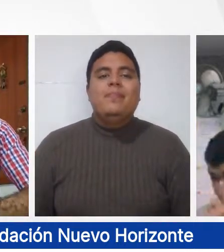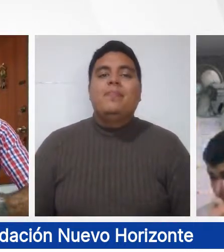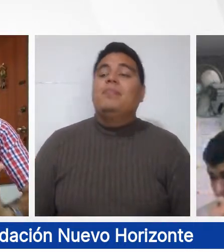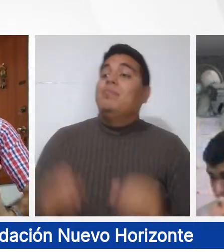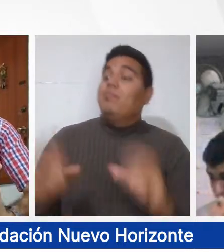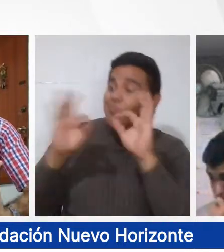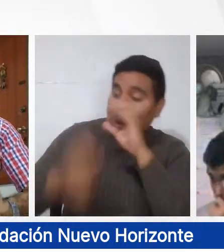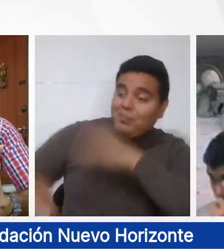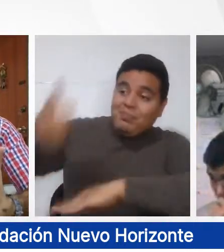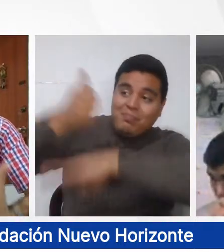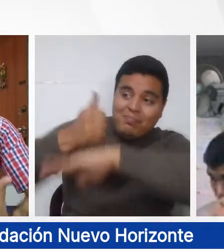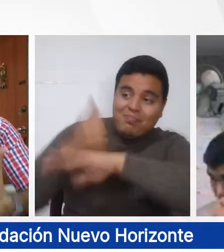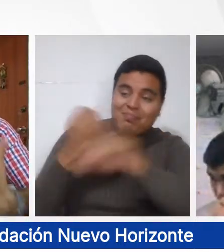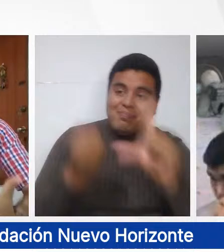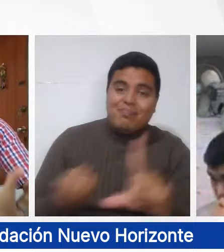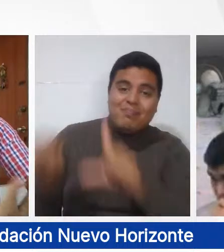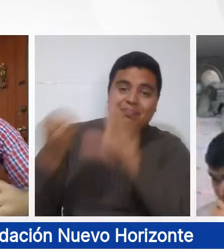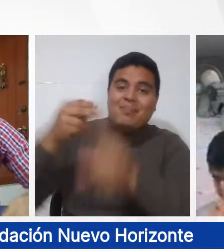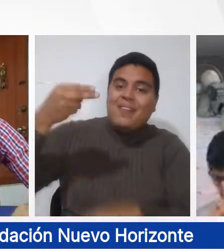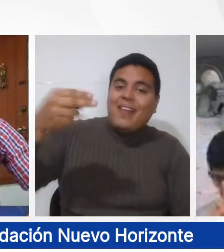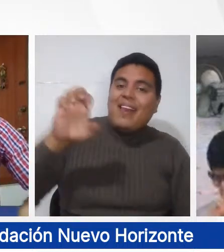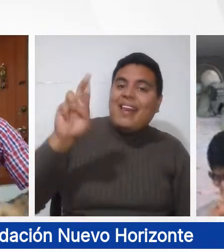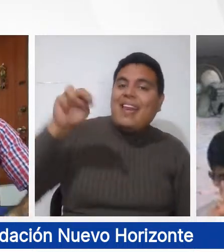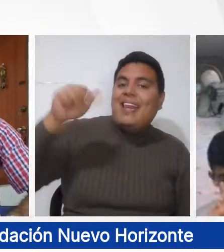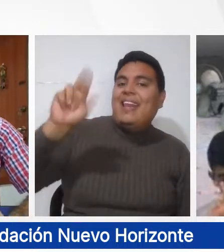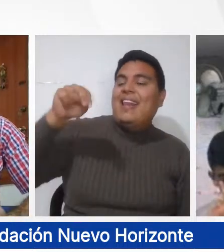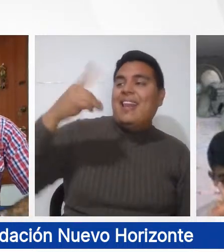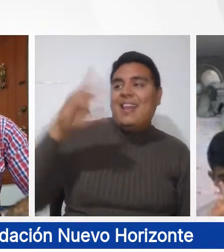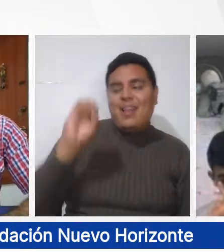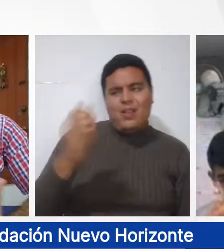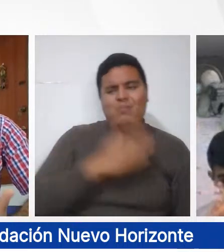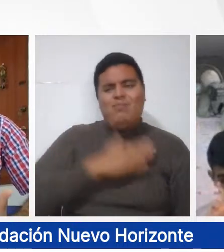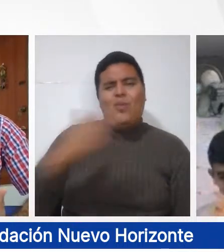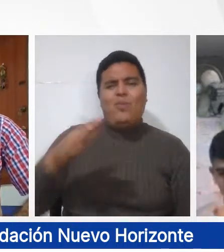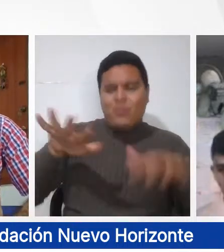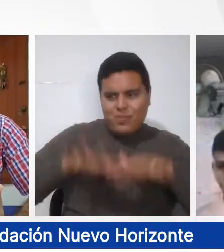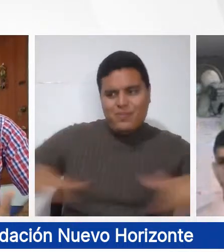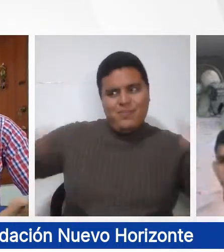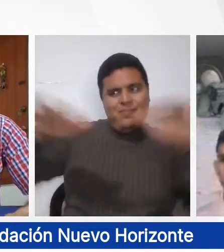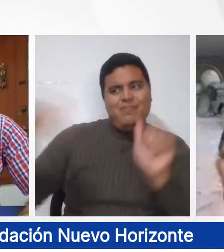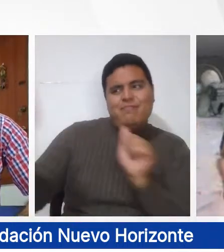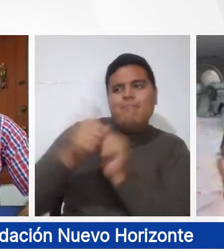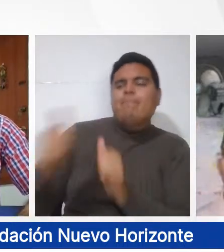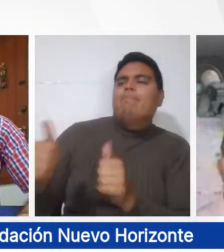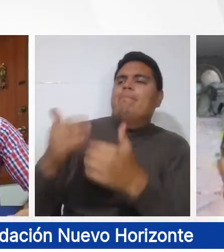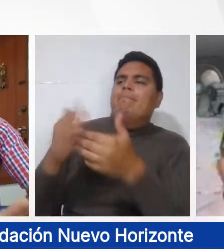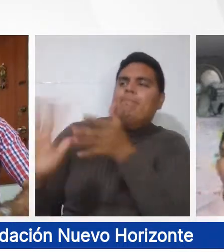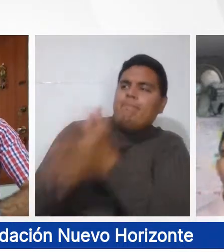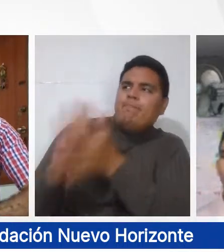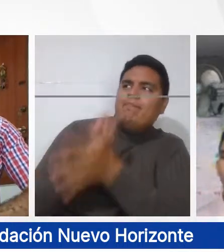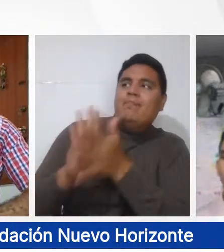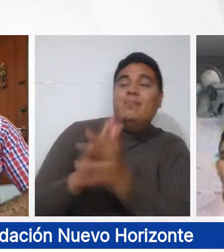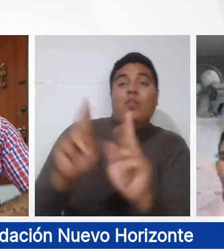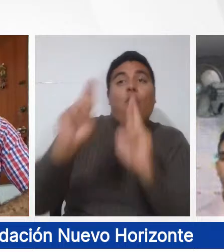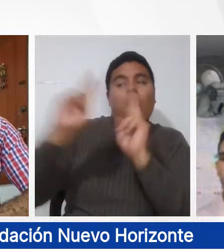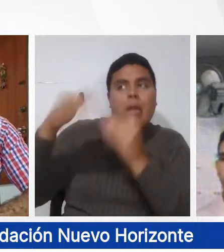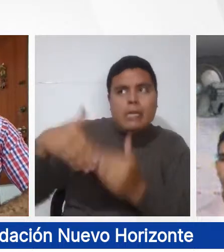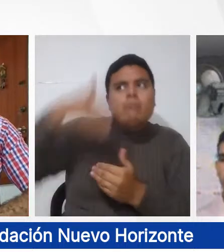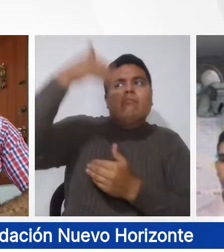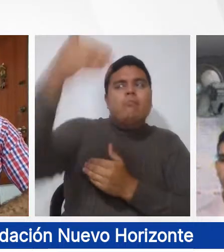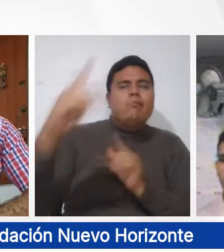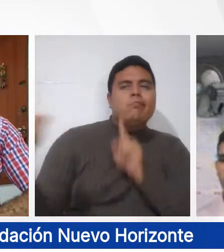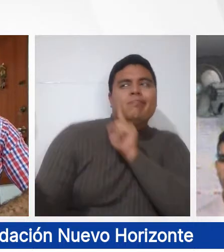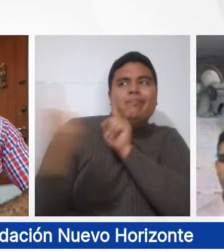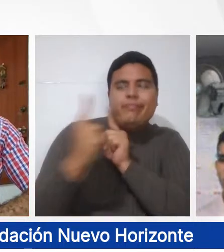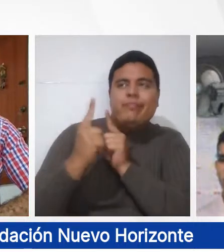de verdad tenerlo acá. Esperamos tenerlo en otro espacio también para poder compartir más de lo que sucede desde la institución educativa normal superior